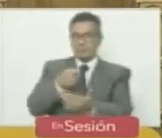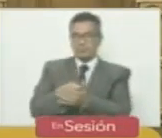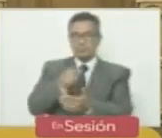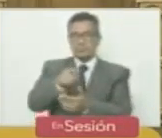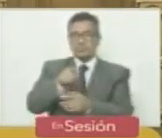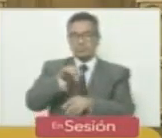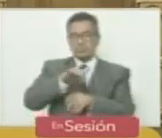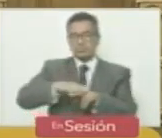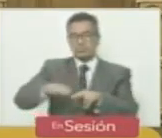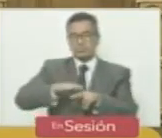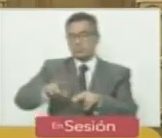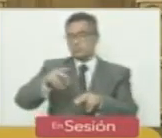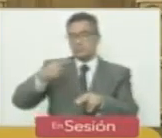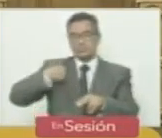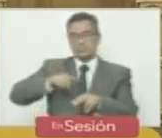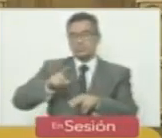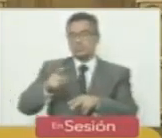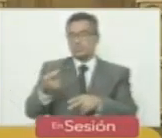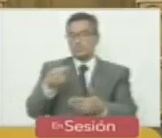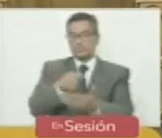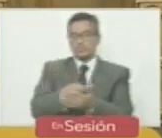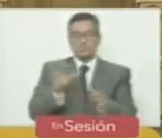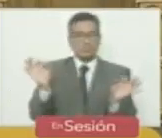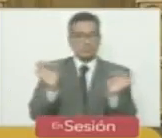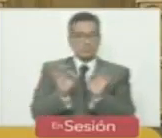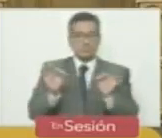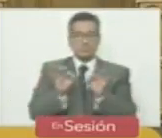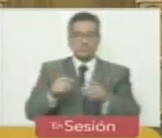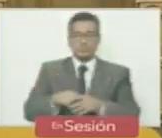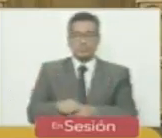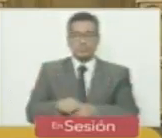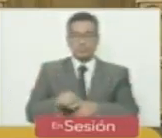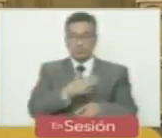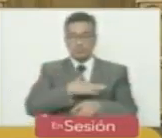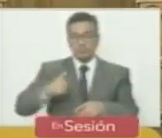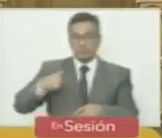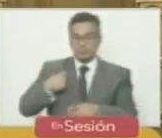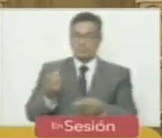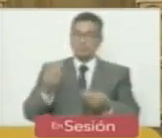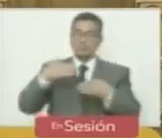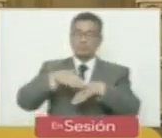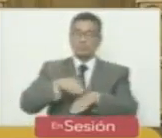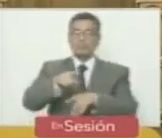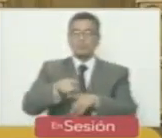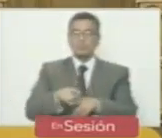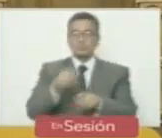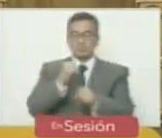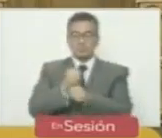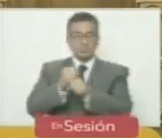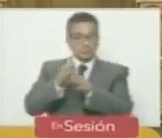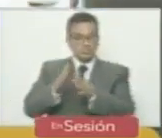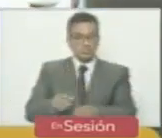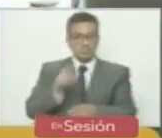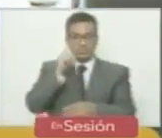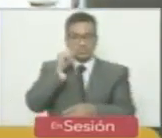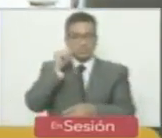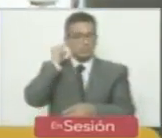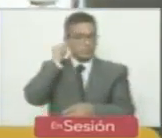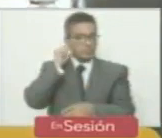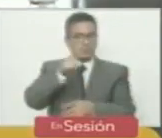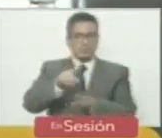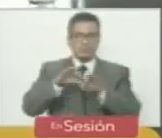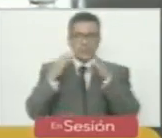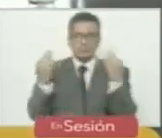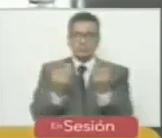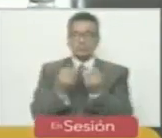esos niños no tienen ninguna remuneración al respecto. Queremos incorporar a los trabajadores, a las personas